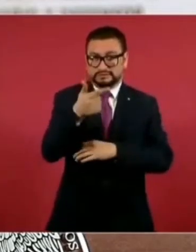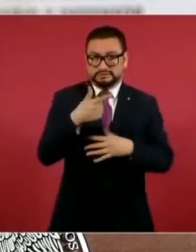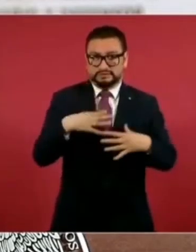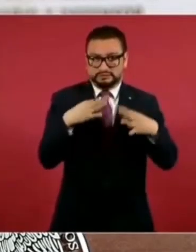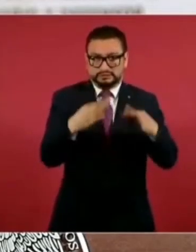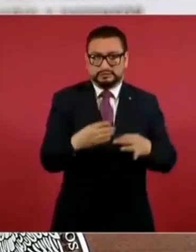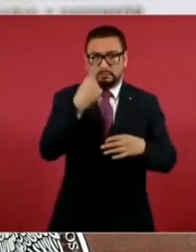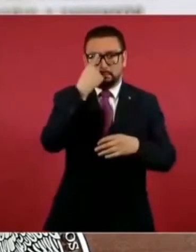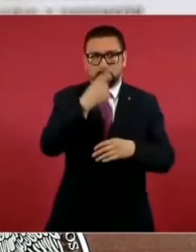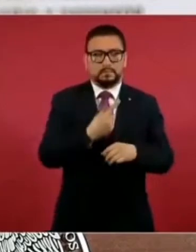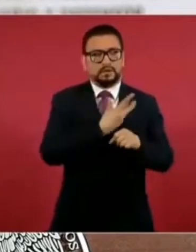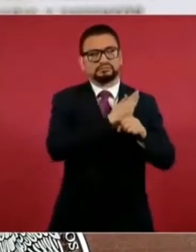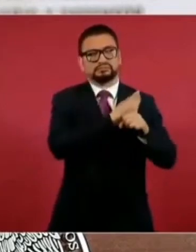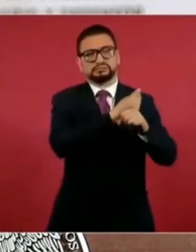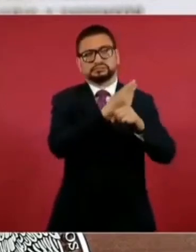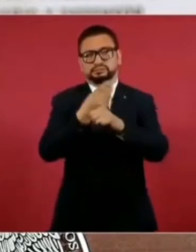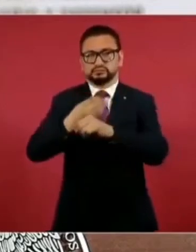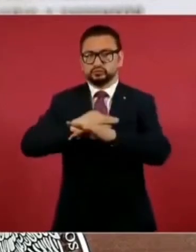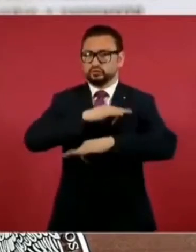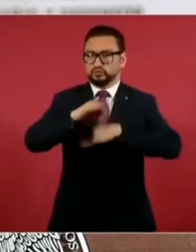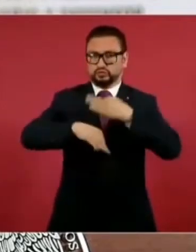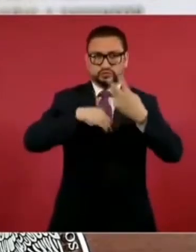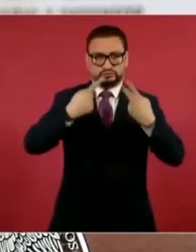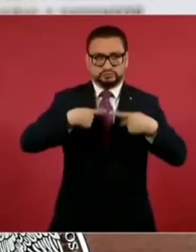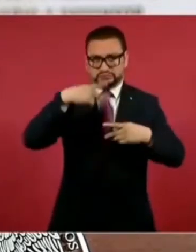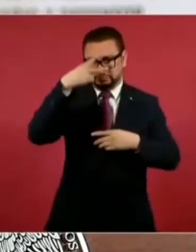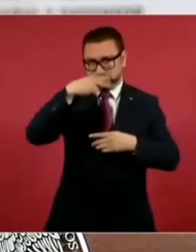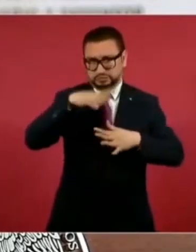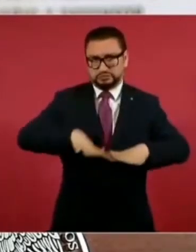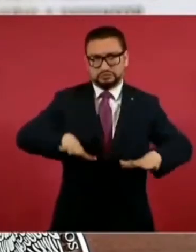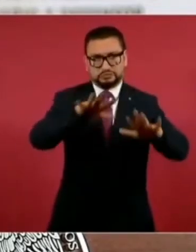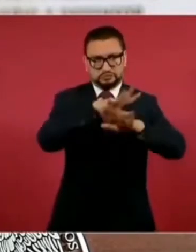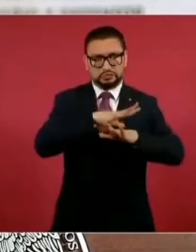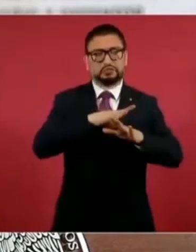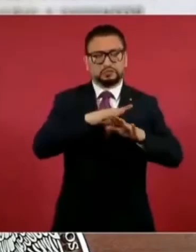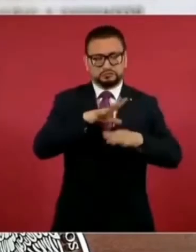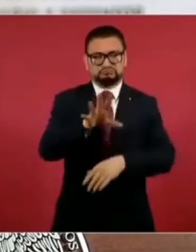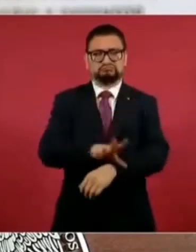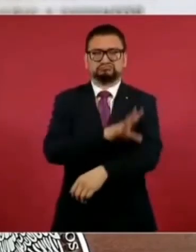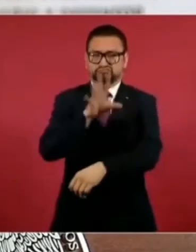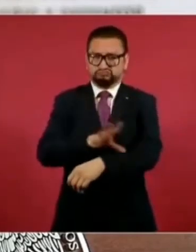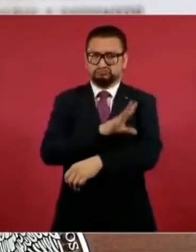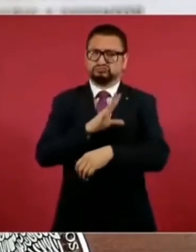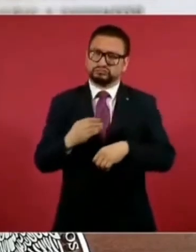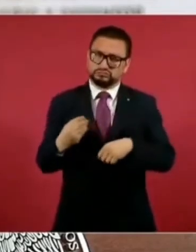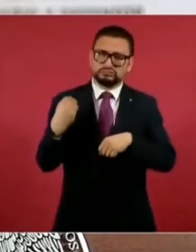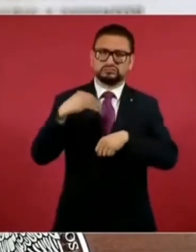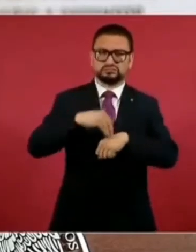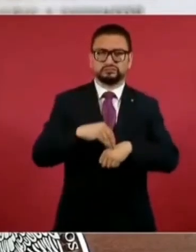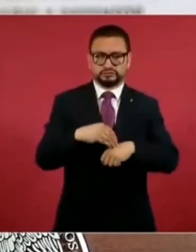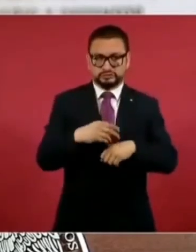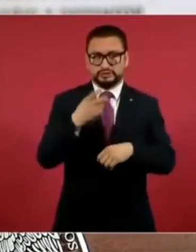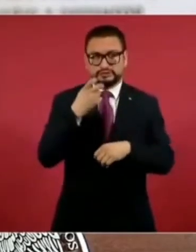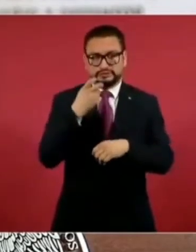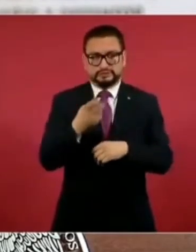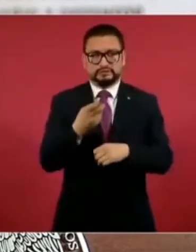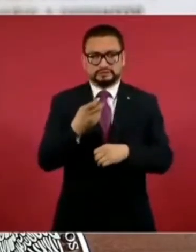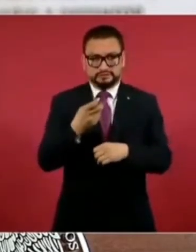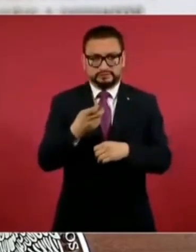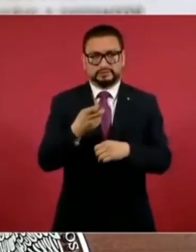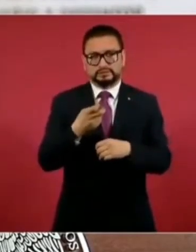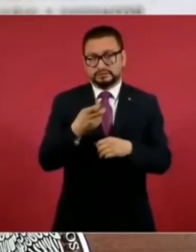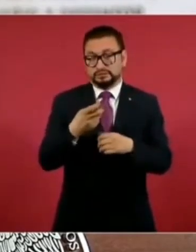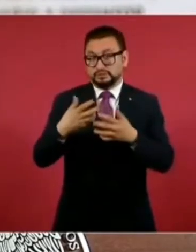electricidad a todos los mexicanos que no la tenían, y esta, coexistiendo con